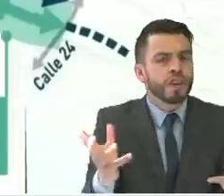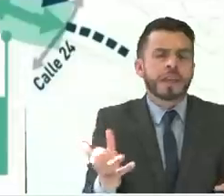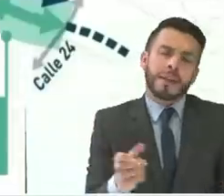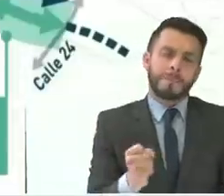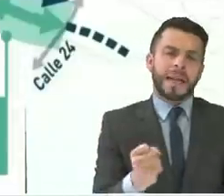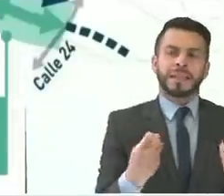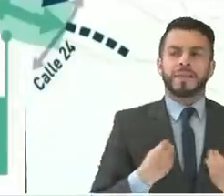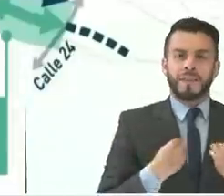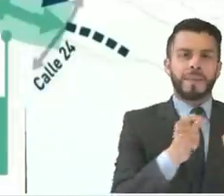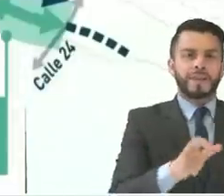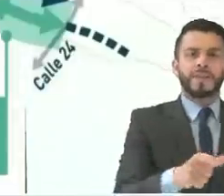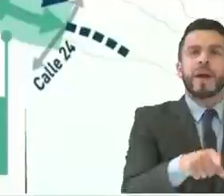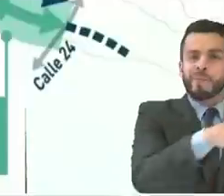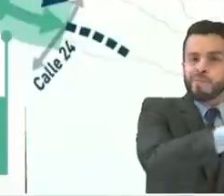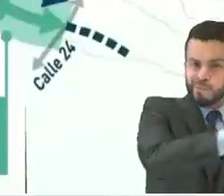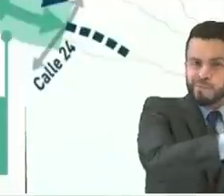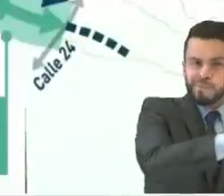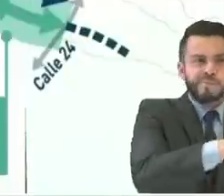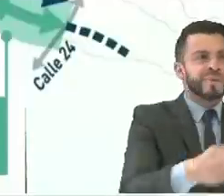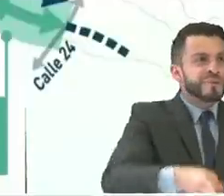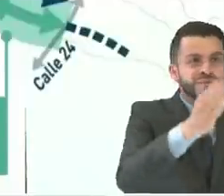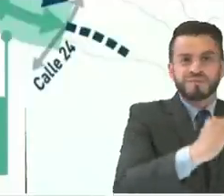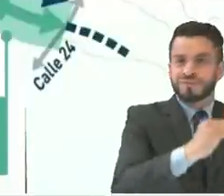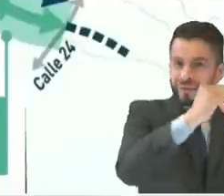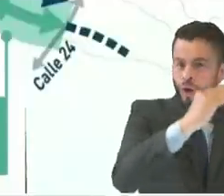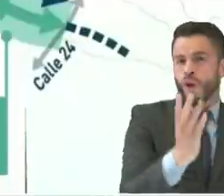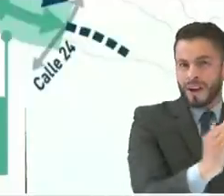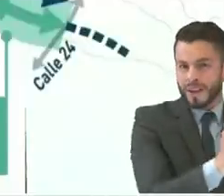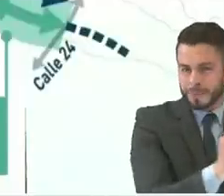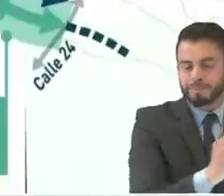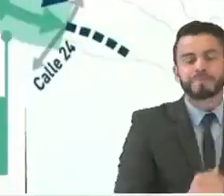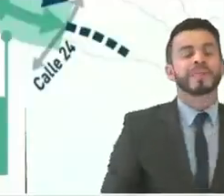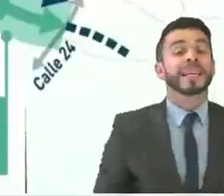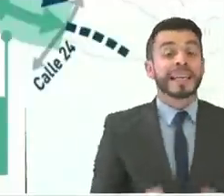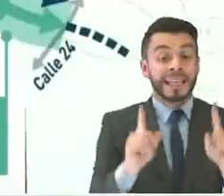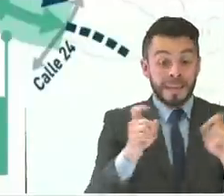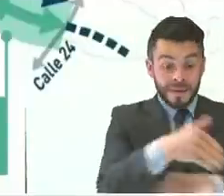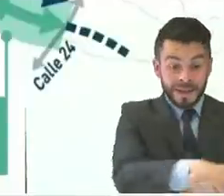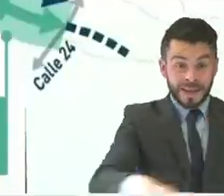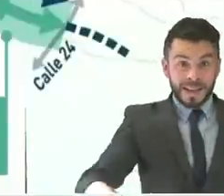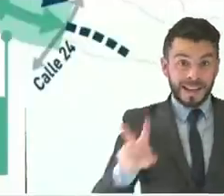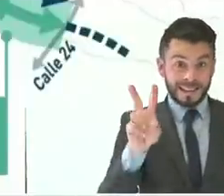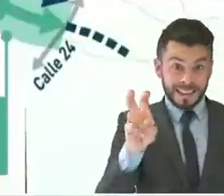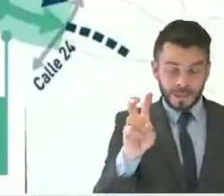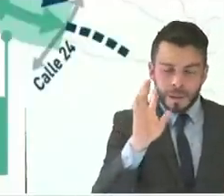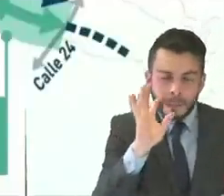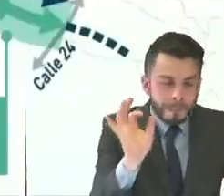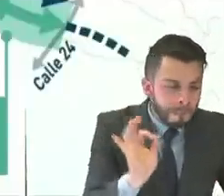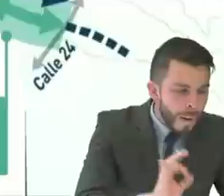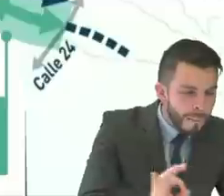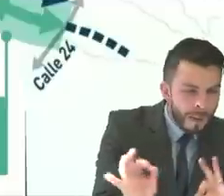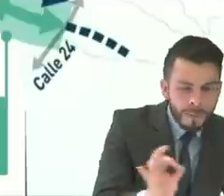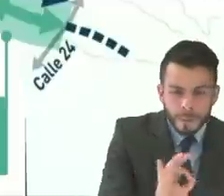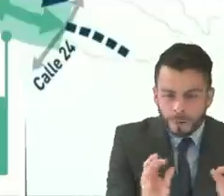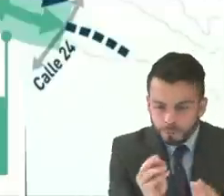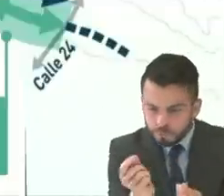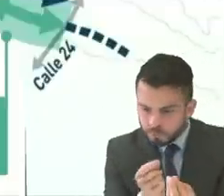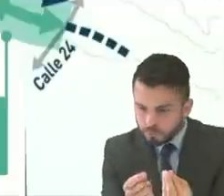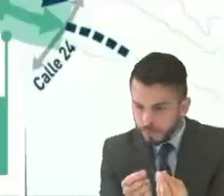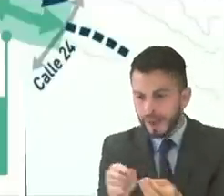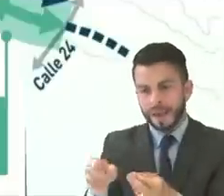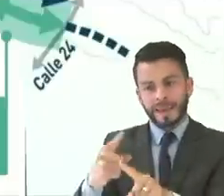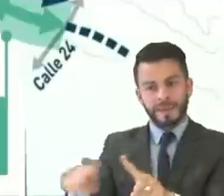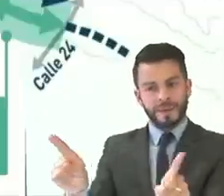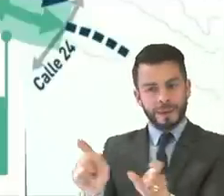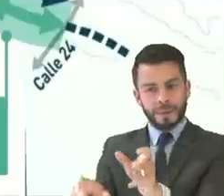residenciales. Entonces, es importante que el diseño de la Séptima tome en cuenta estas diferencias que existen, ¿no? Y